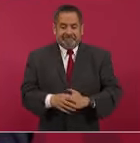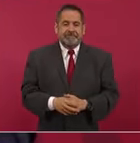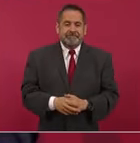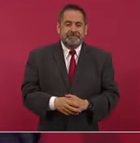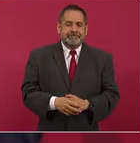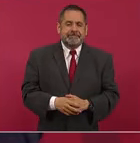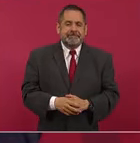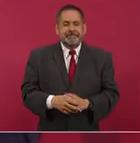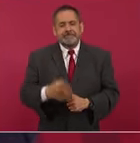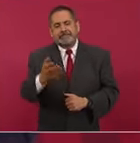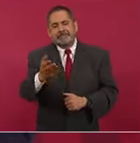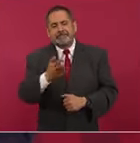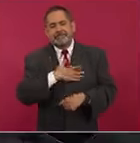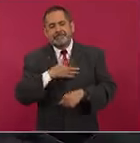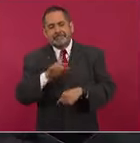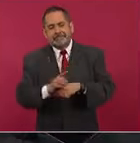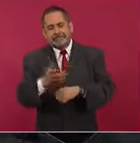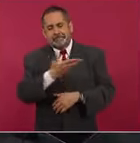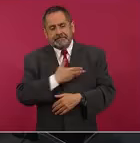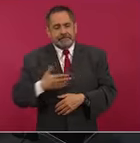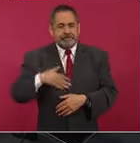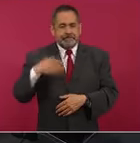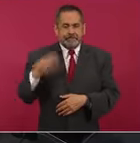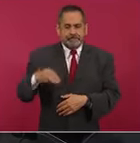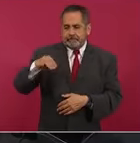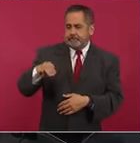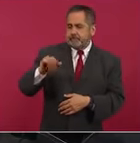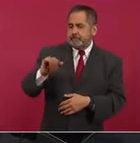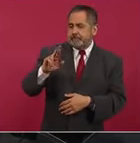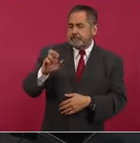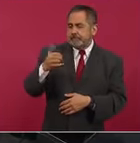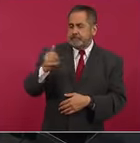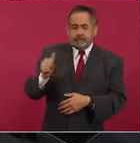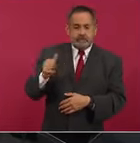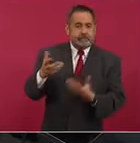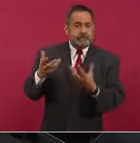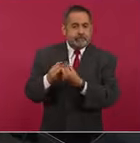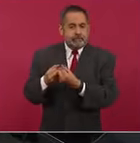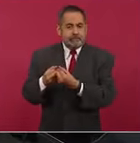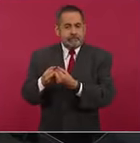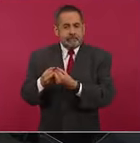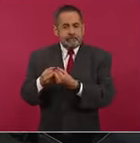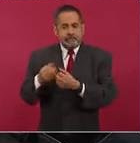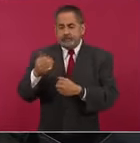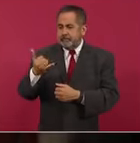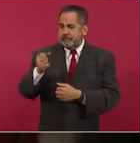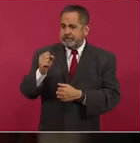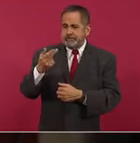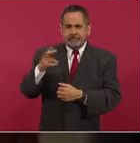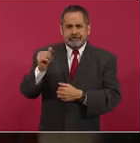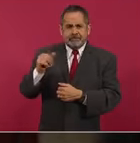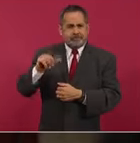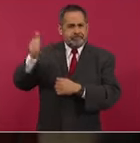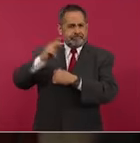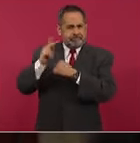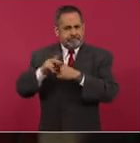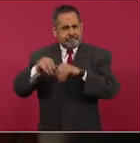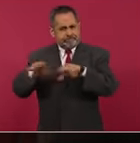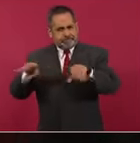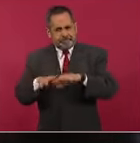Buenos días, presidente. Mireya López, del programa Listening Post de la cadena Al Jazeera. Si me permite,